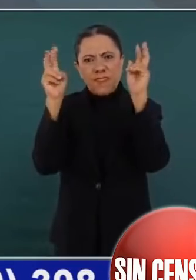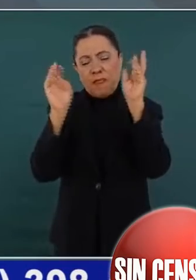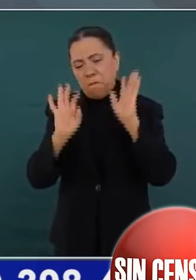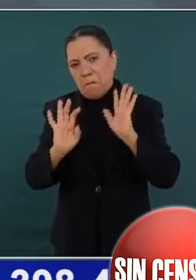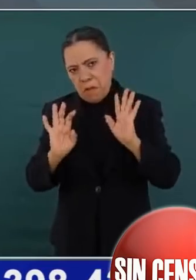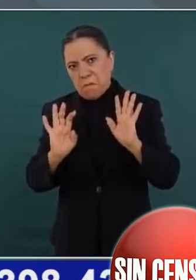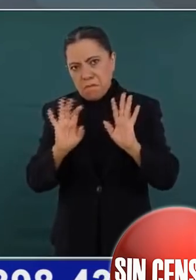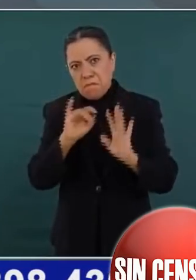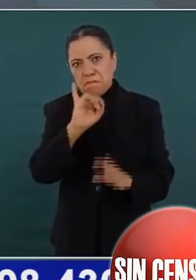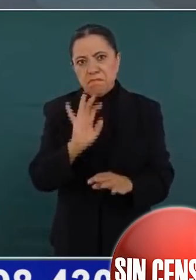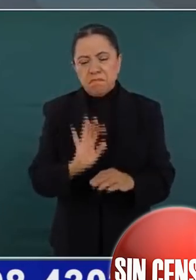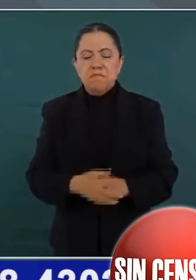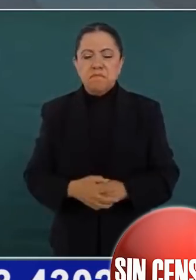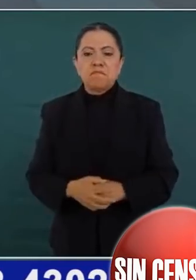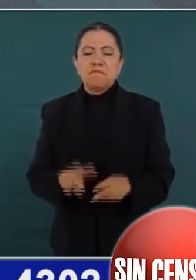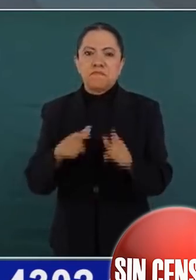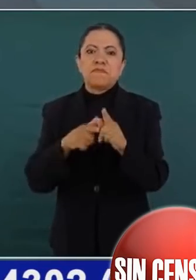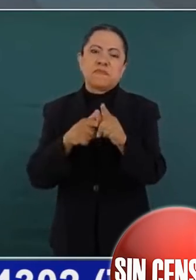y